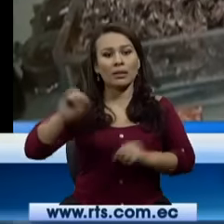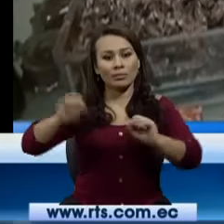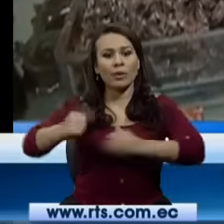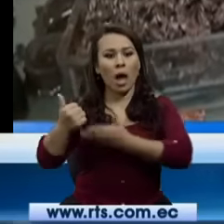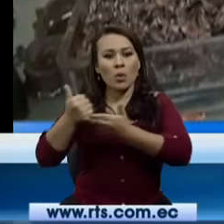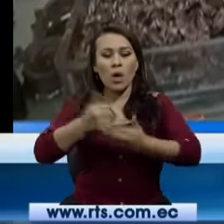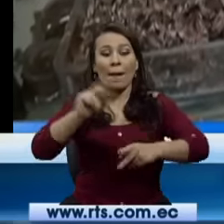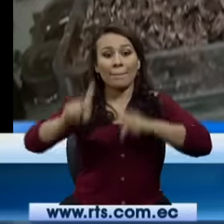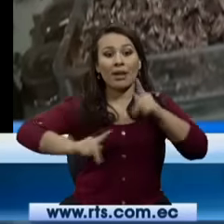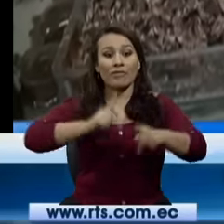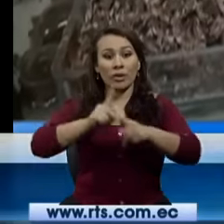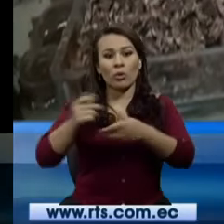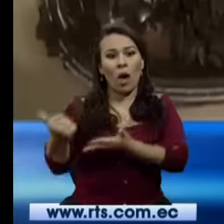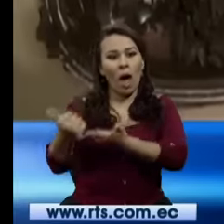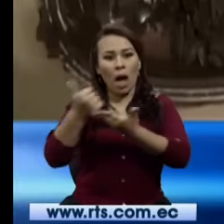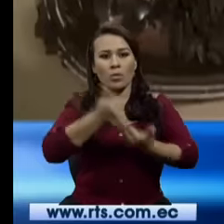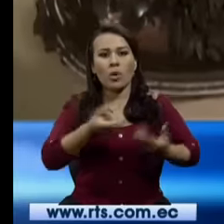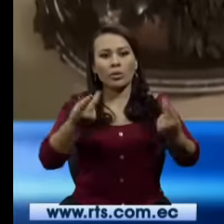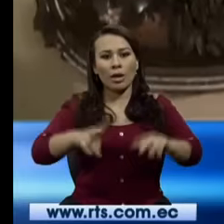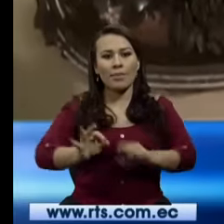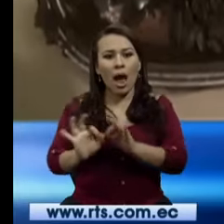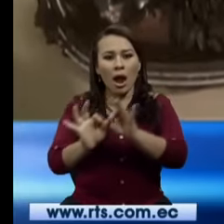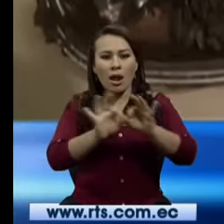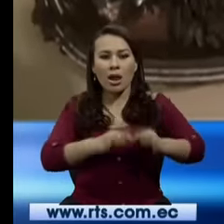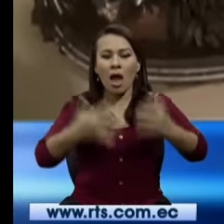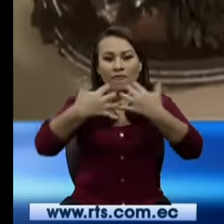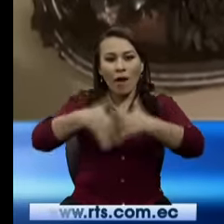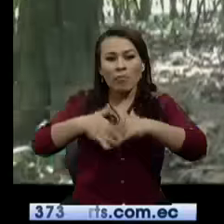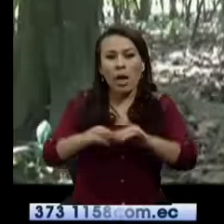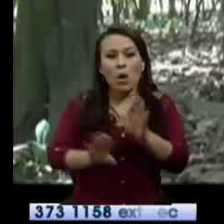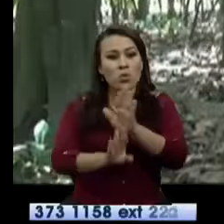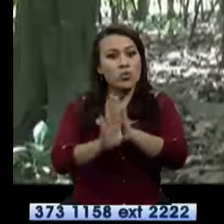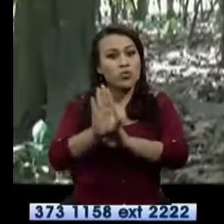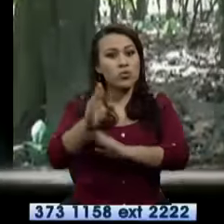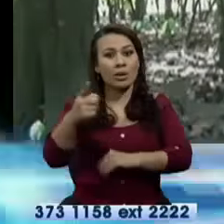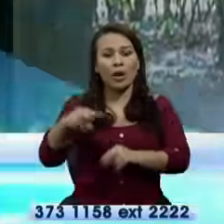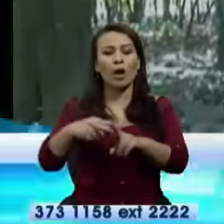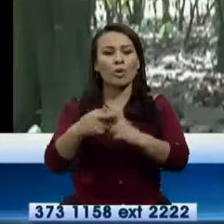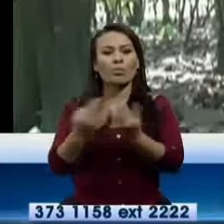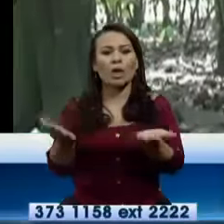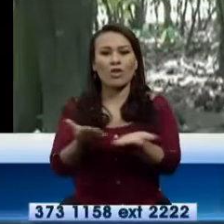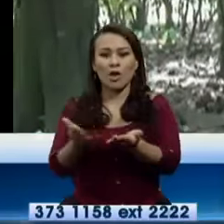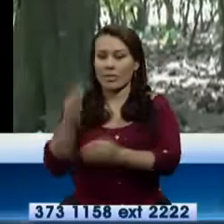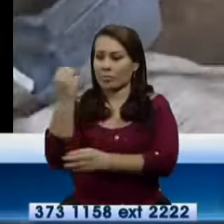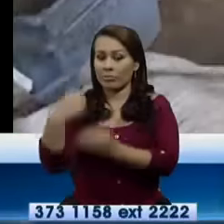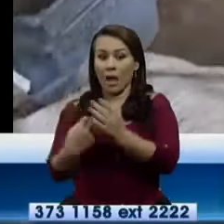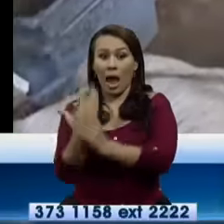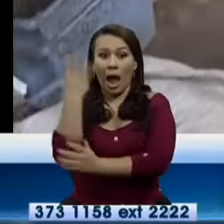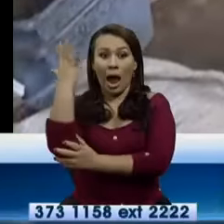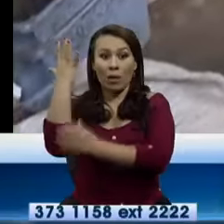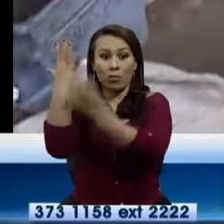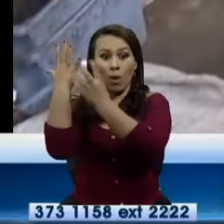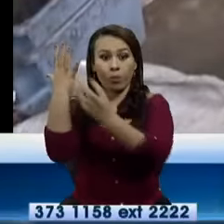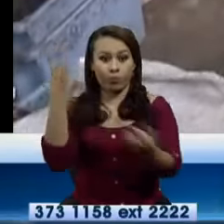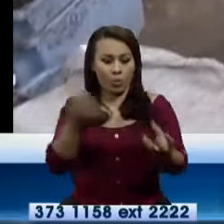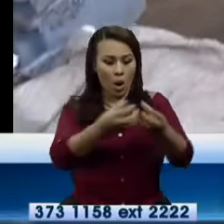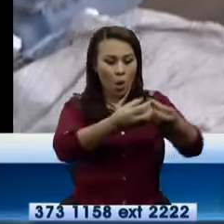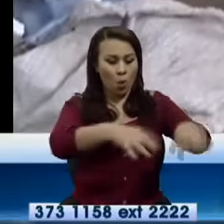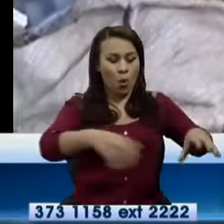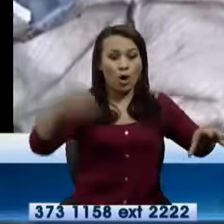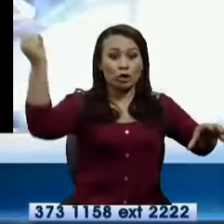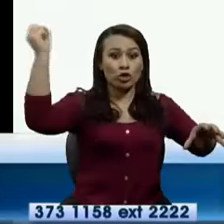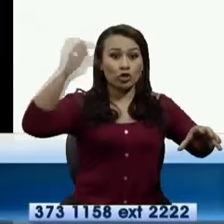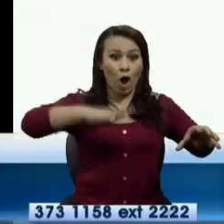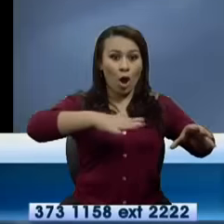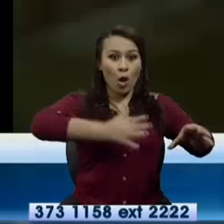prefectura muy de cerca ayudándonos para que este institución salga adelante el proceso inicia desde la mata tras el secado va las máquinas